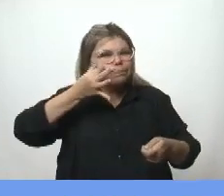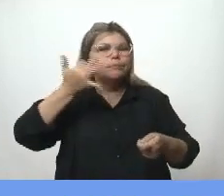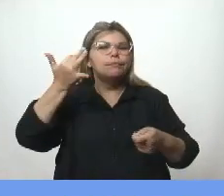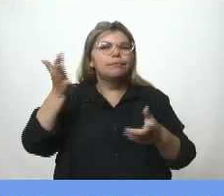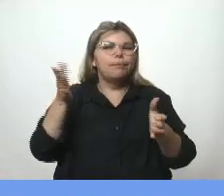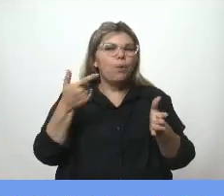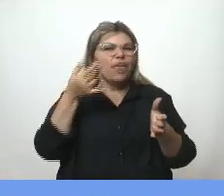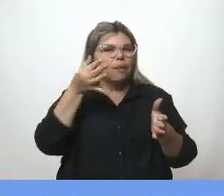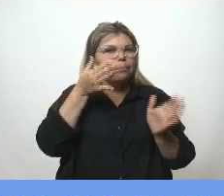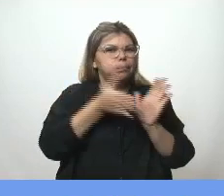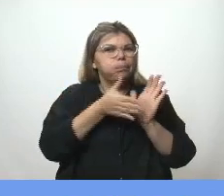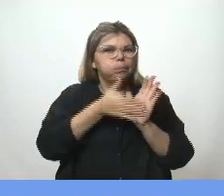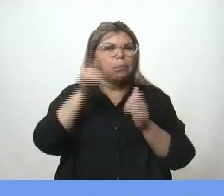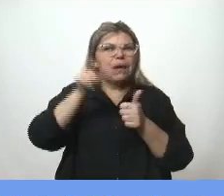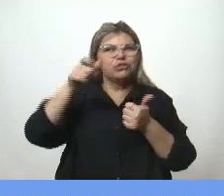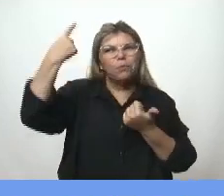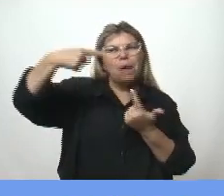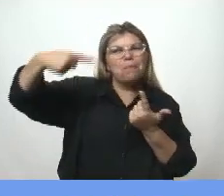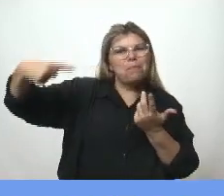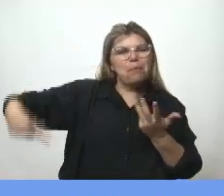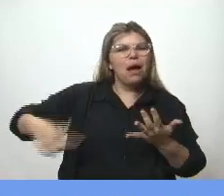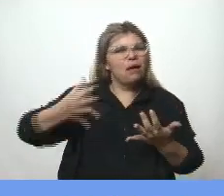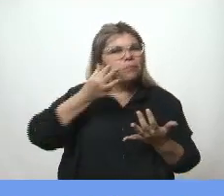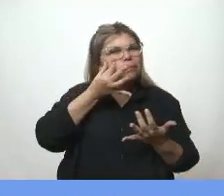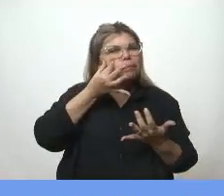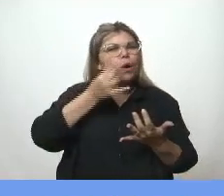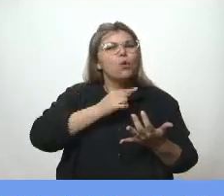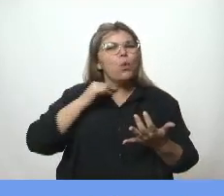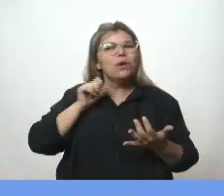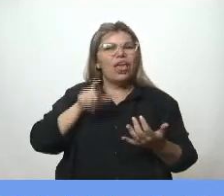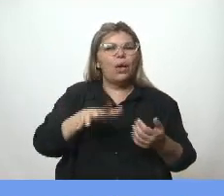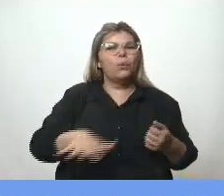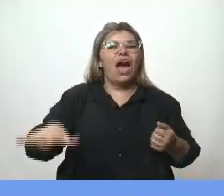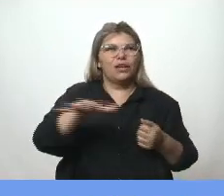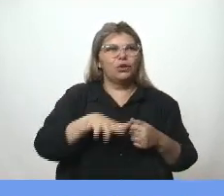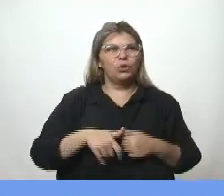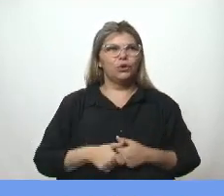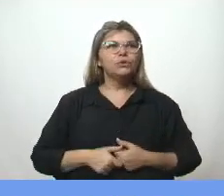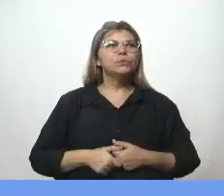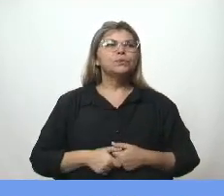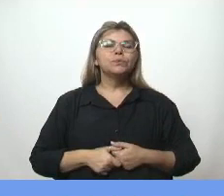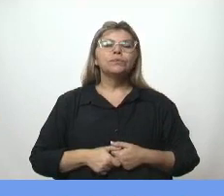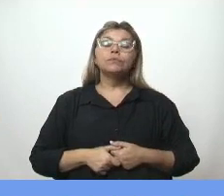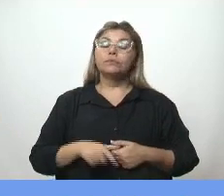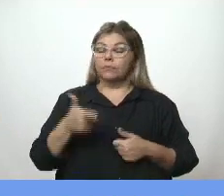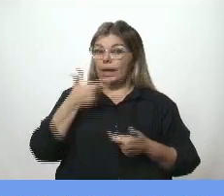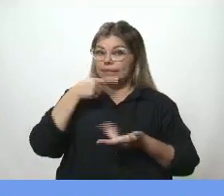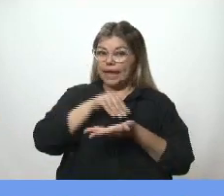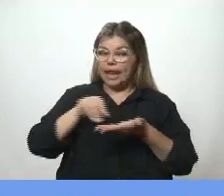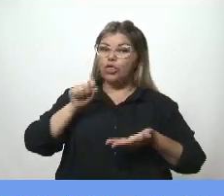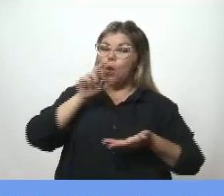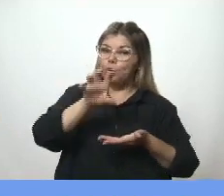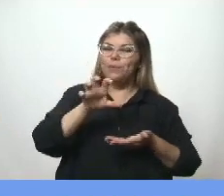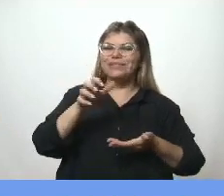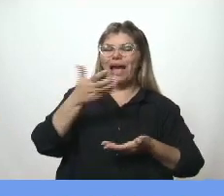con castricone con puceto y con muchos otros curitas de barrio el senador de la provincia